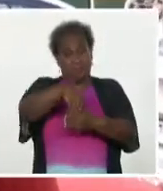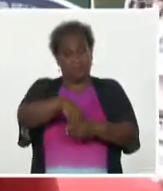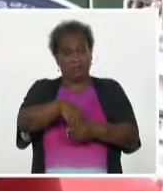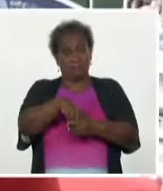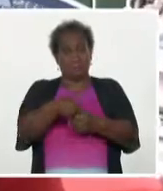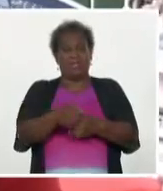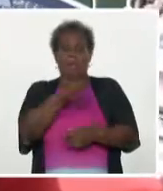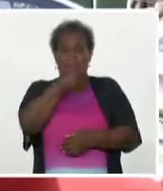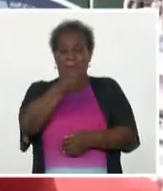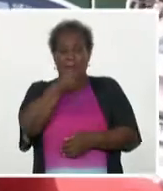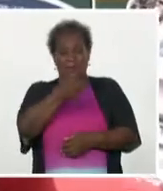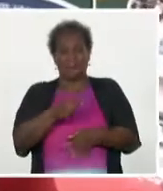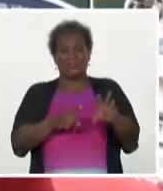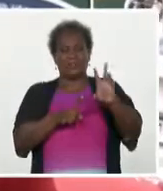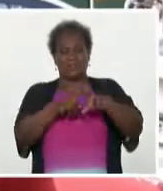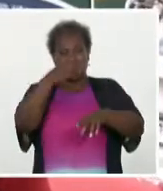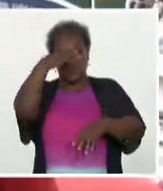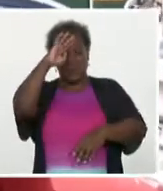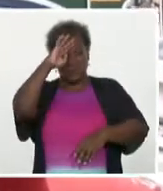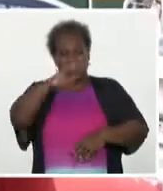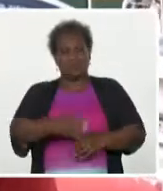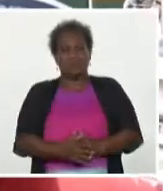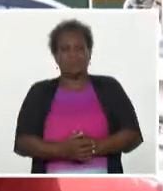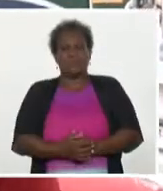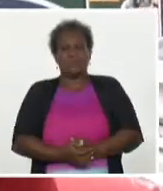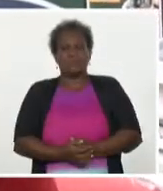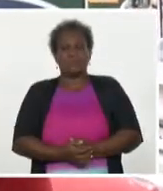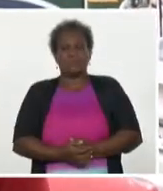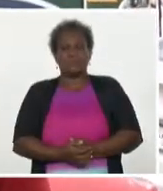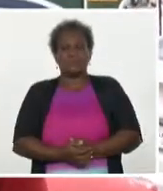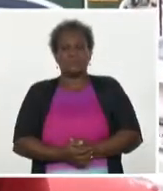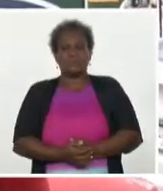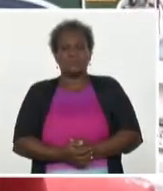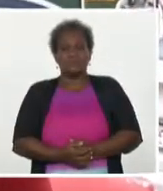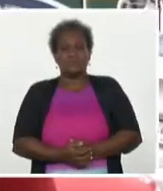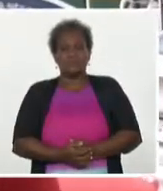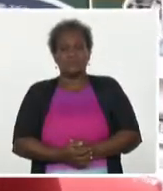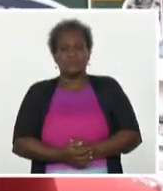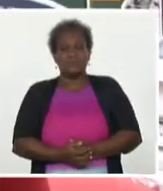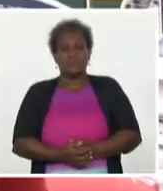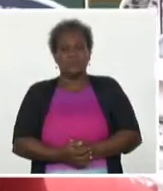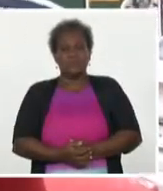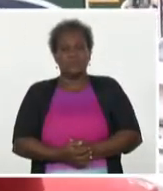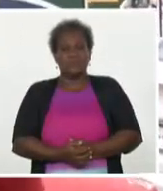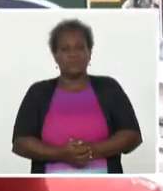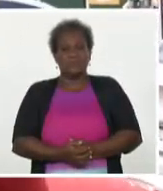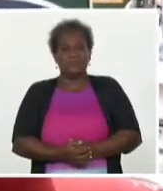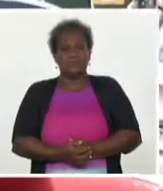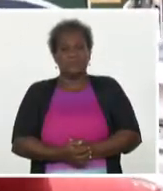sistema informativo de la televisión cubana, reportó Fadi Marouf, corresponsal de Prensa Latina en Siria.